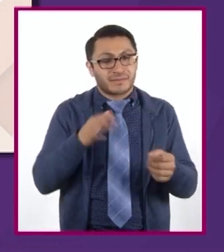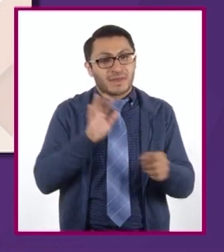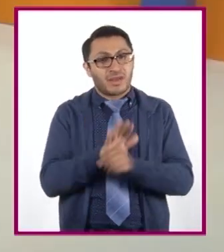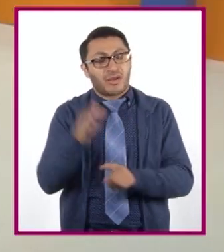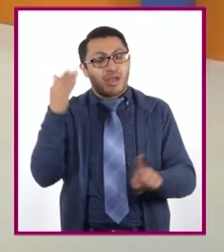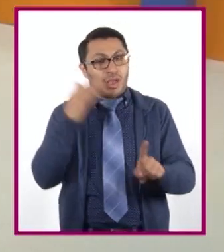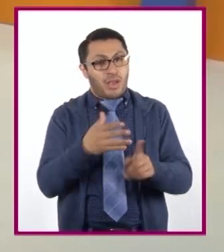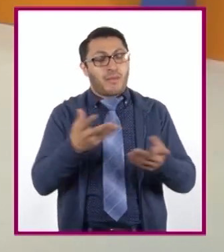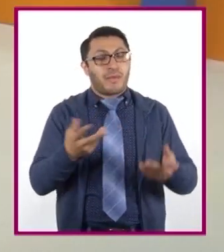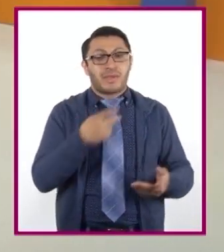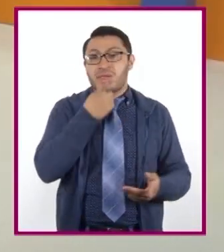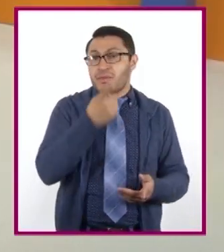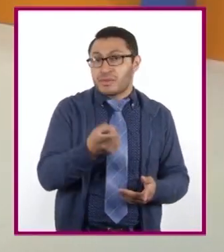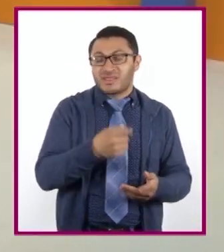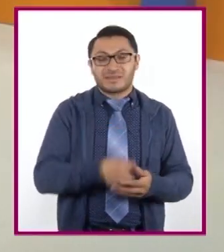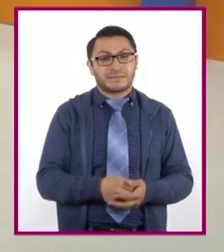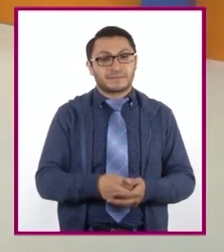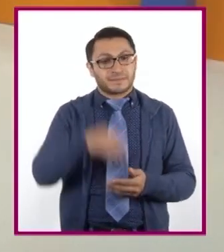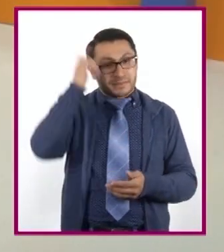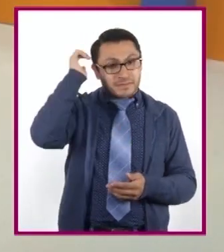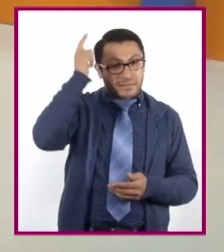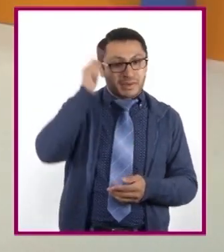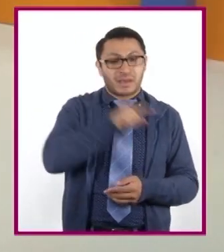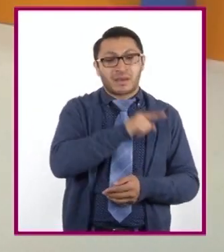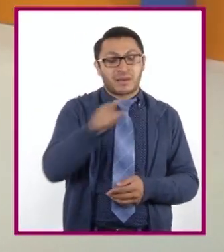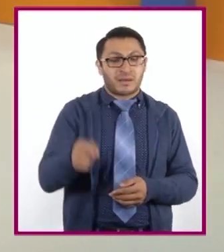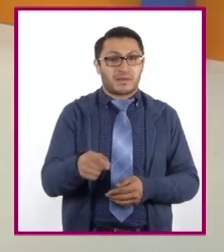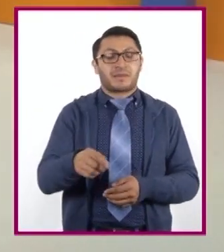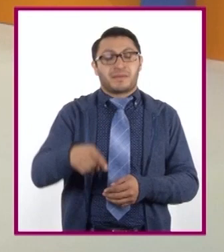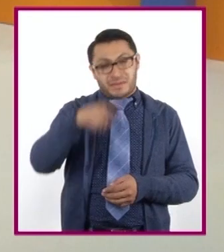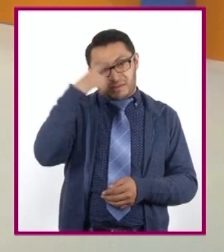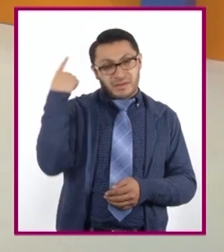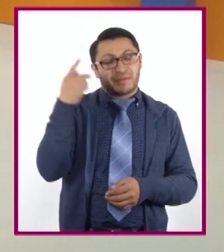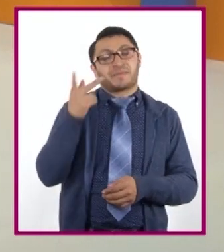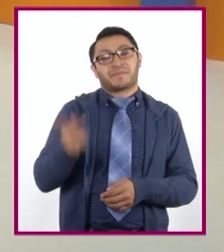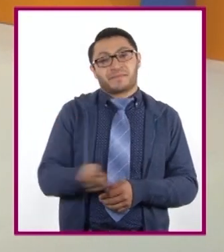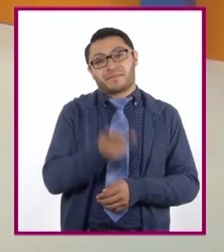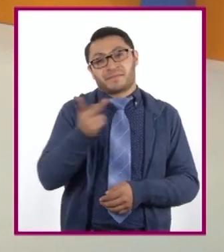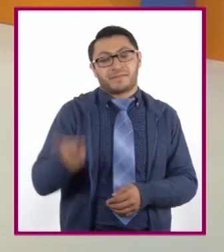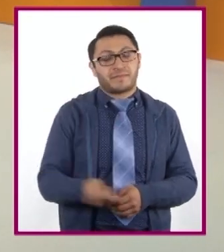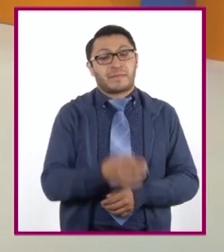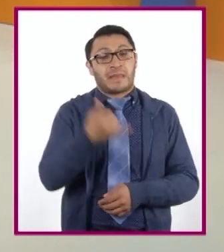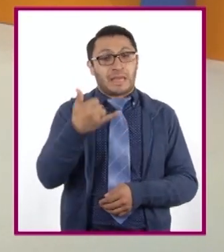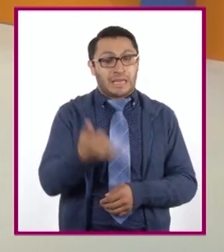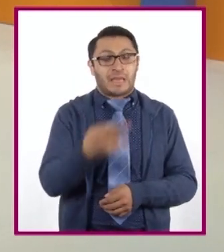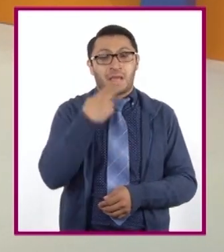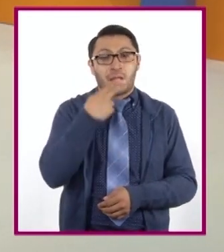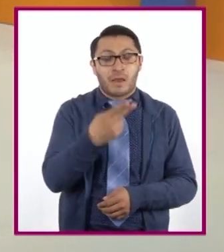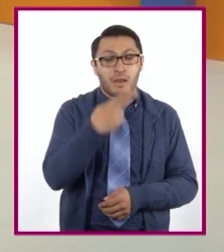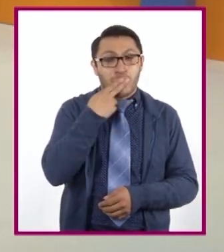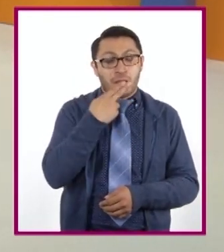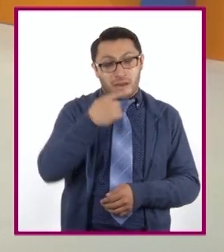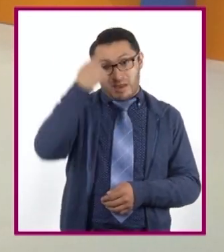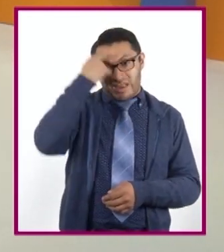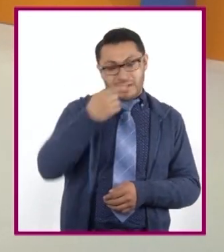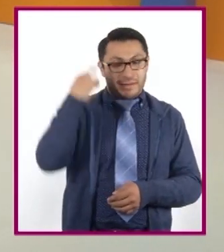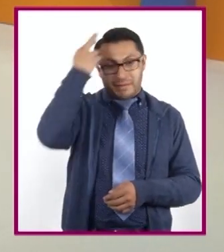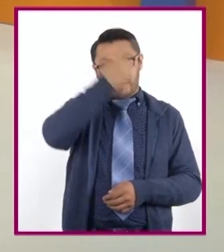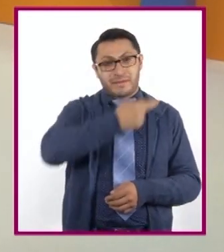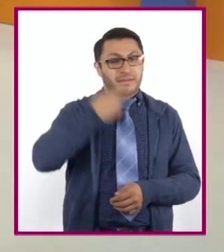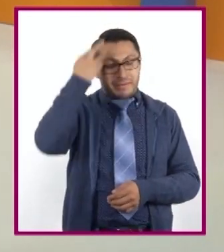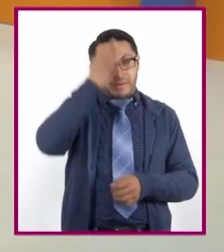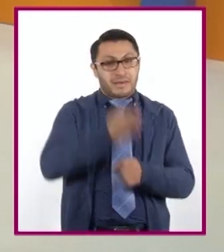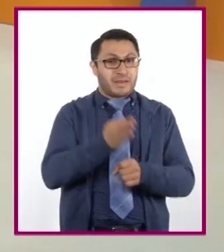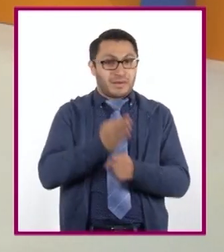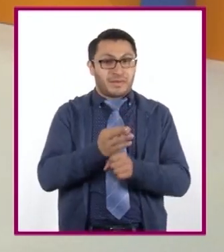se dice. Espero que les hayan resultado sencillas las preguntas y les hayan servido para repasar lo que hemos tratado